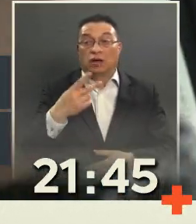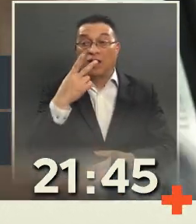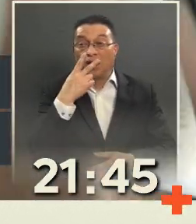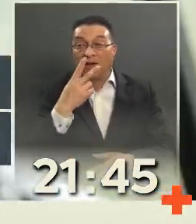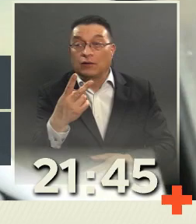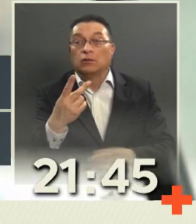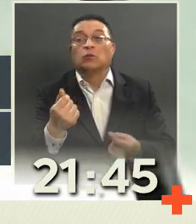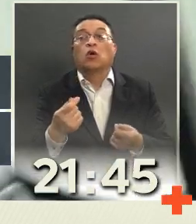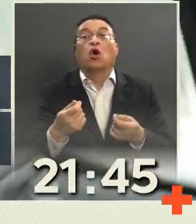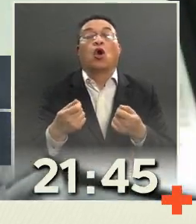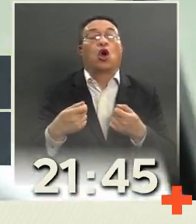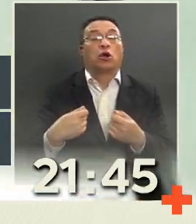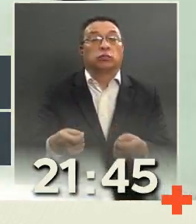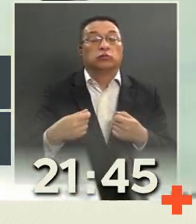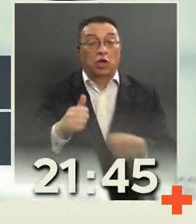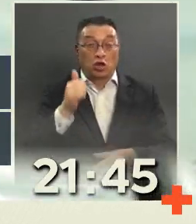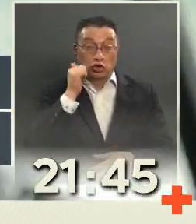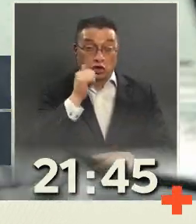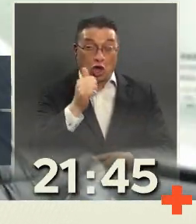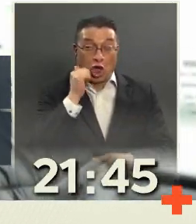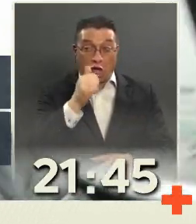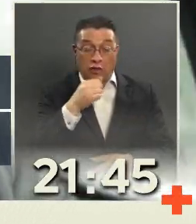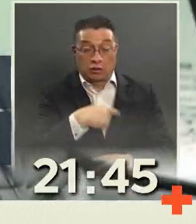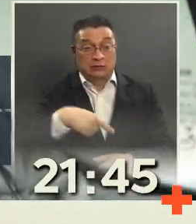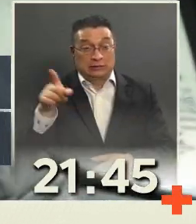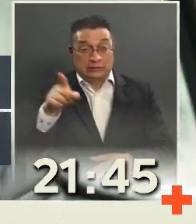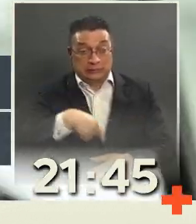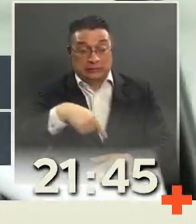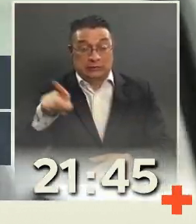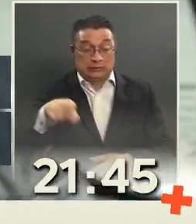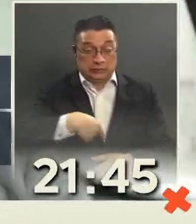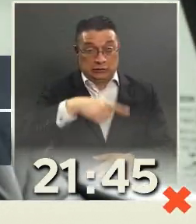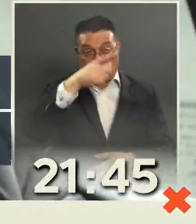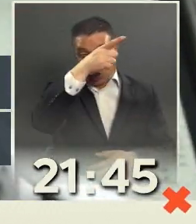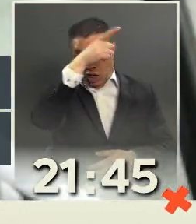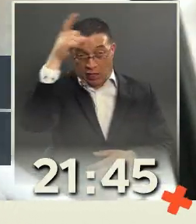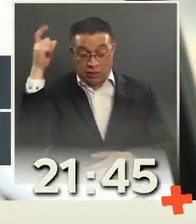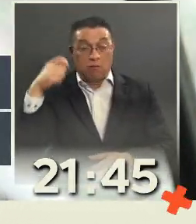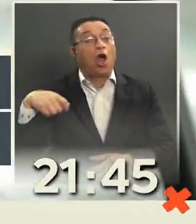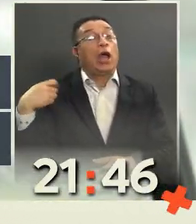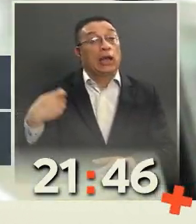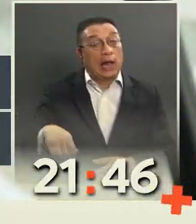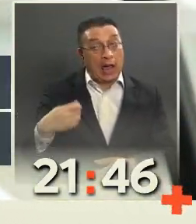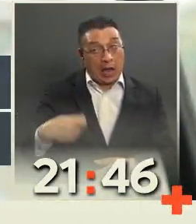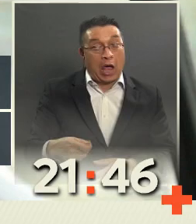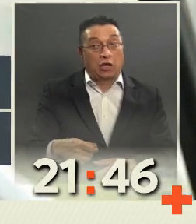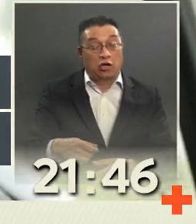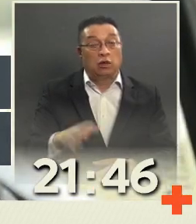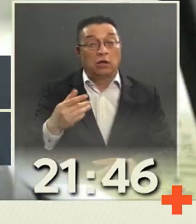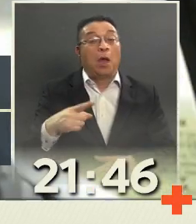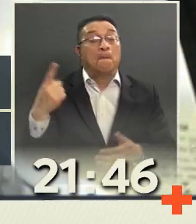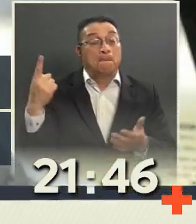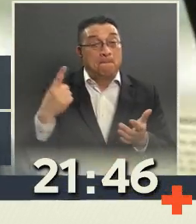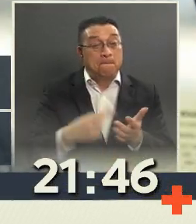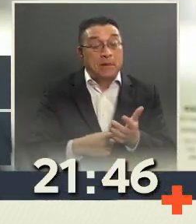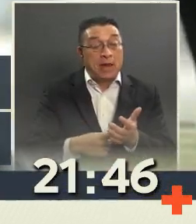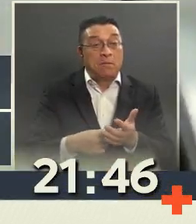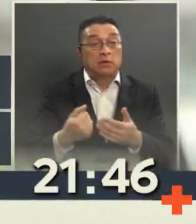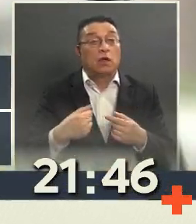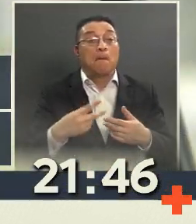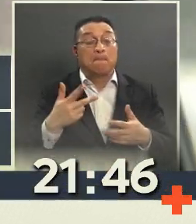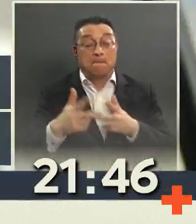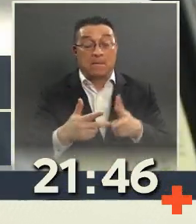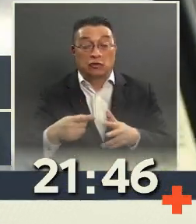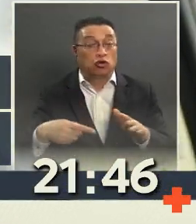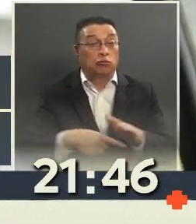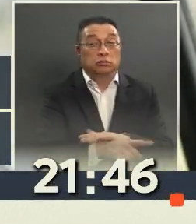costo de todos los días venirse e irse en colectivo, es harto. A 1.000 pesos que gastáis en metro parece que